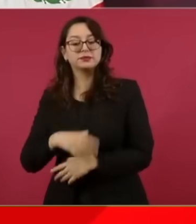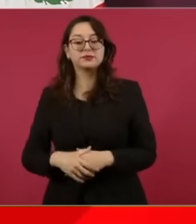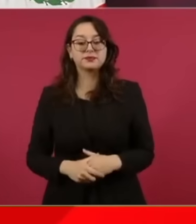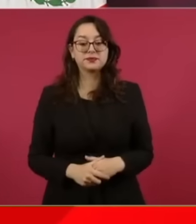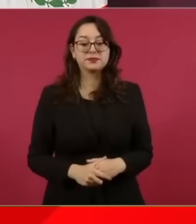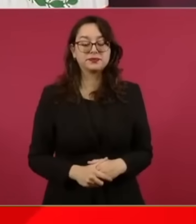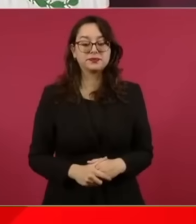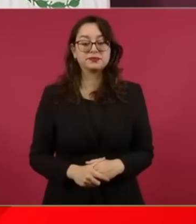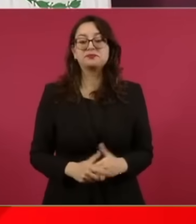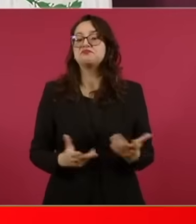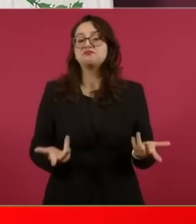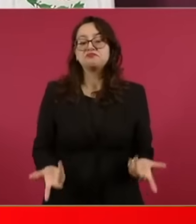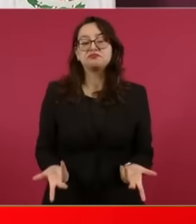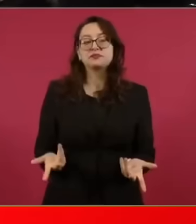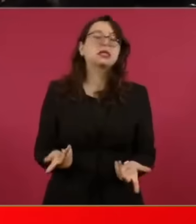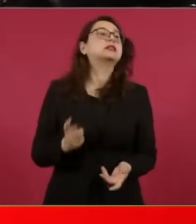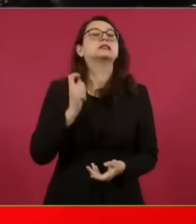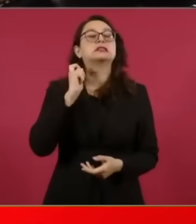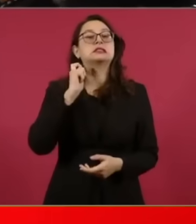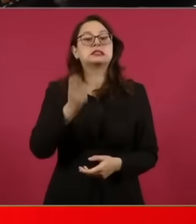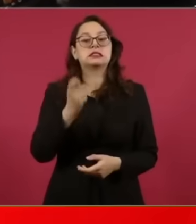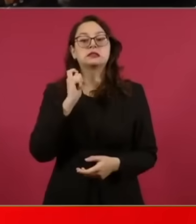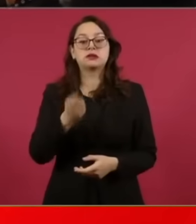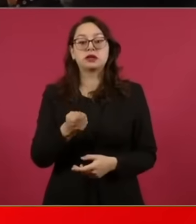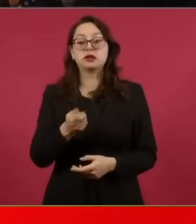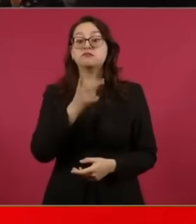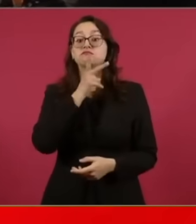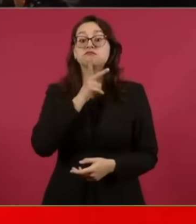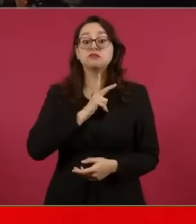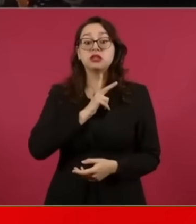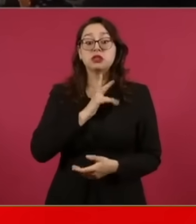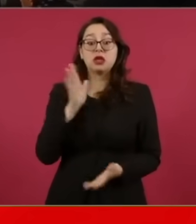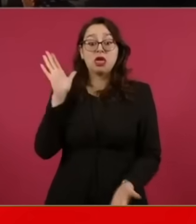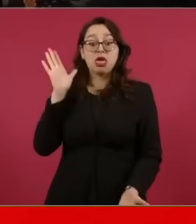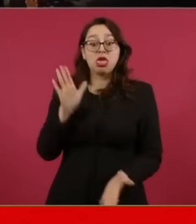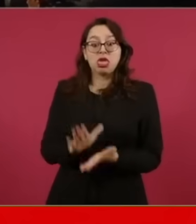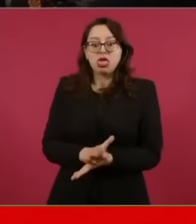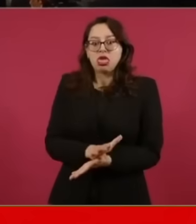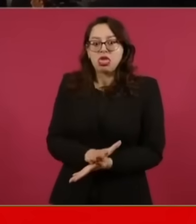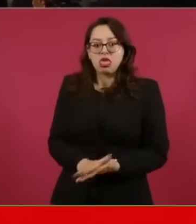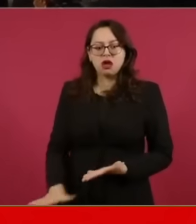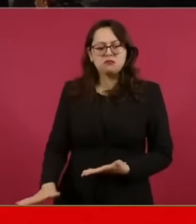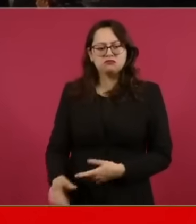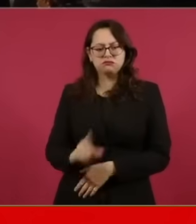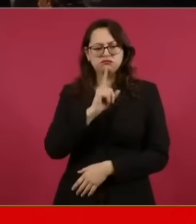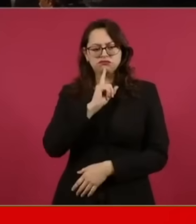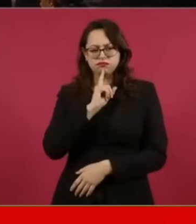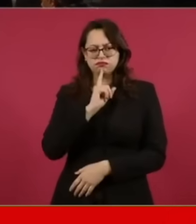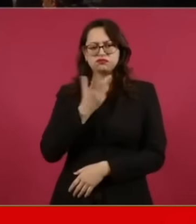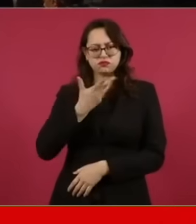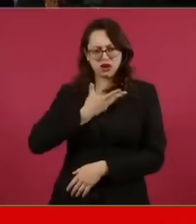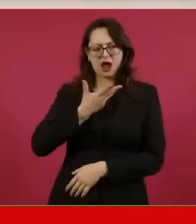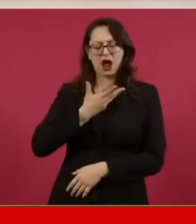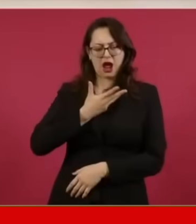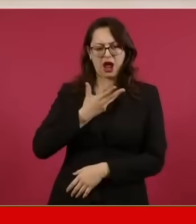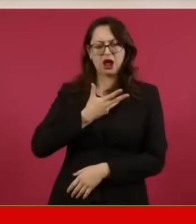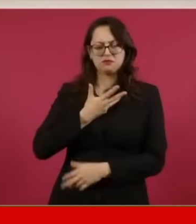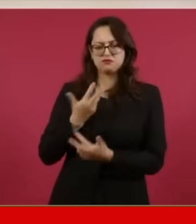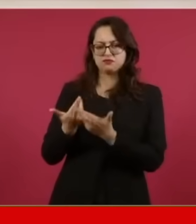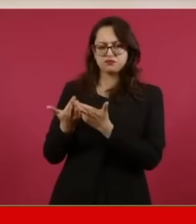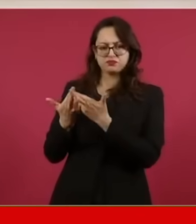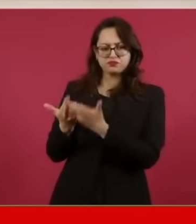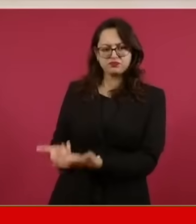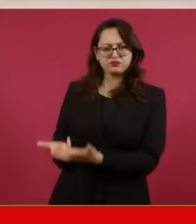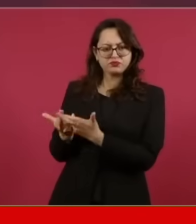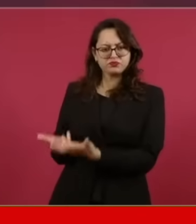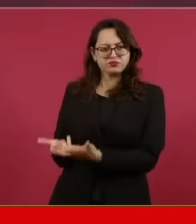Es decir, no tenemos problema de que no se cuente con el petróleo. Hay quienes